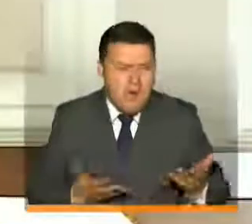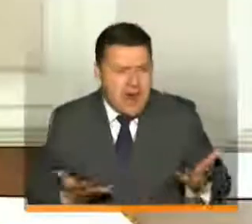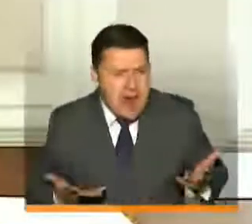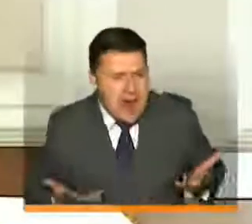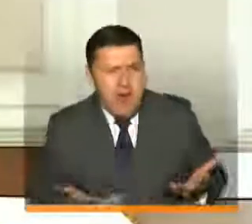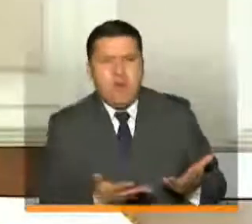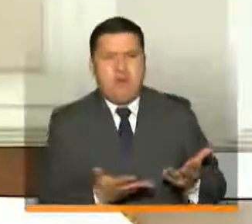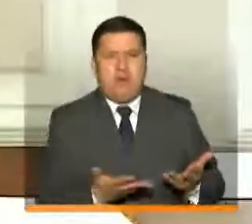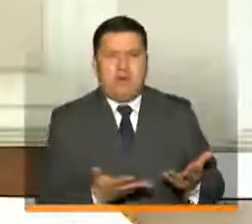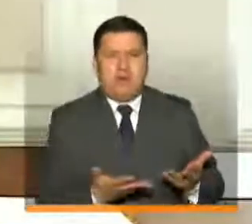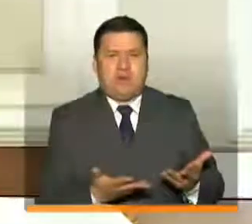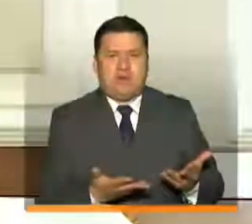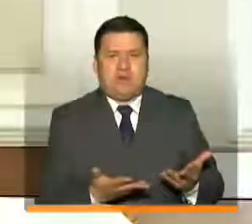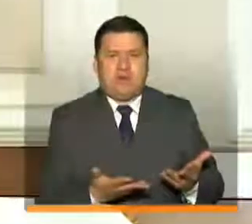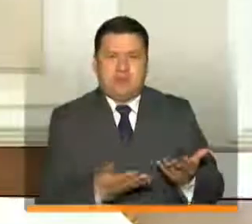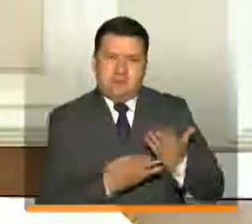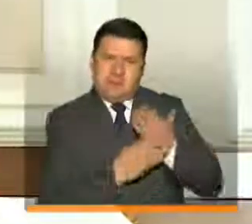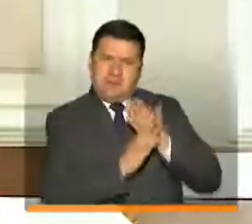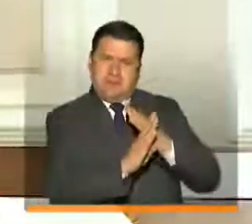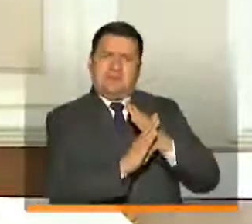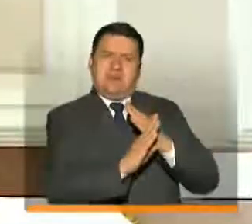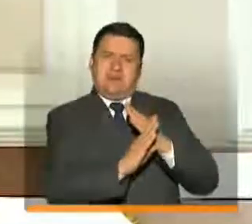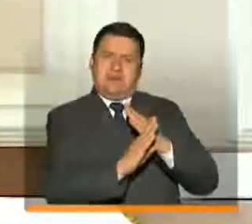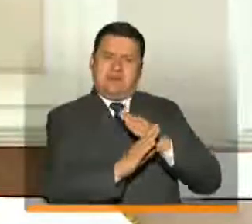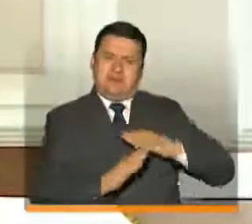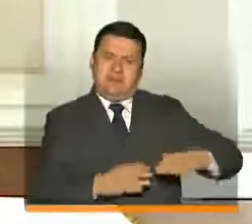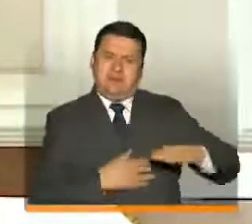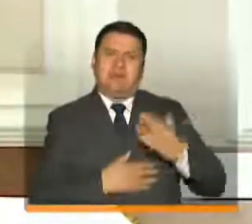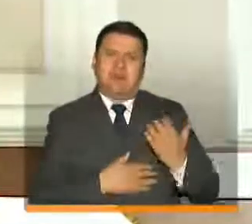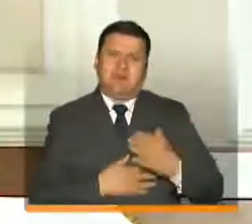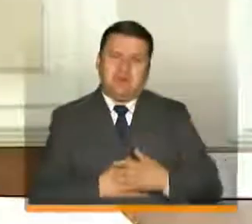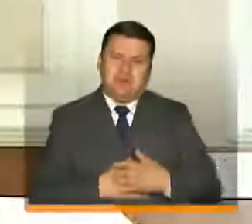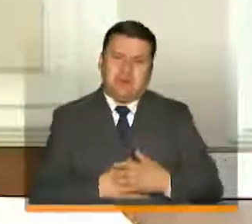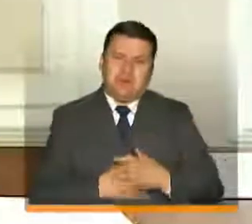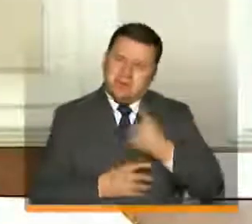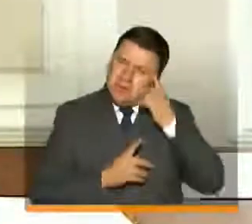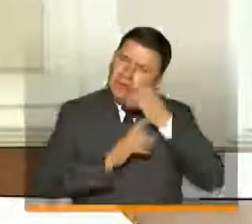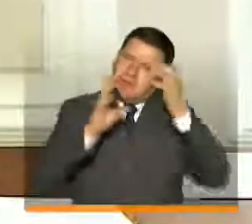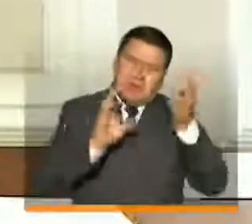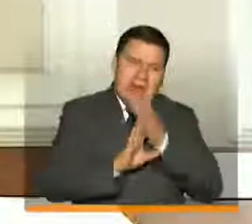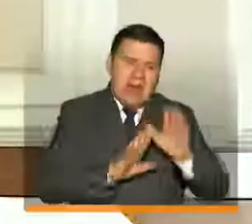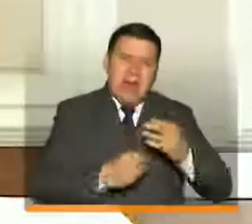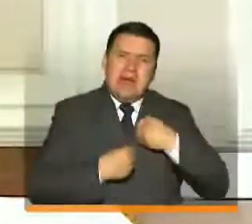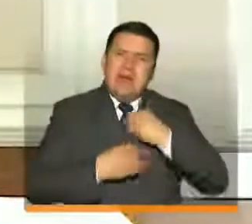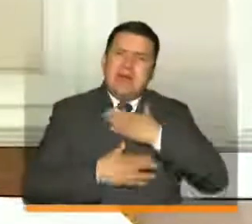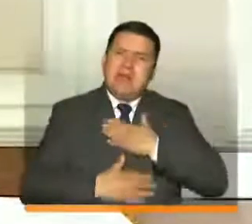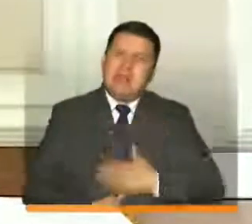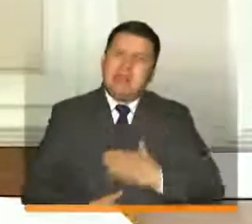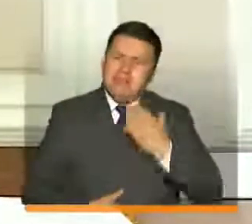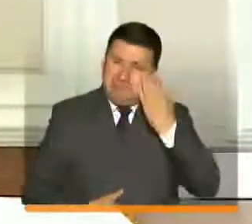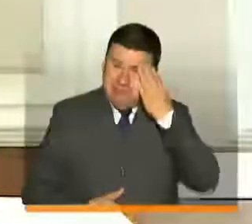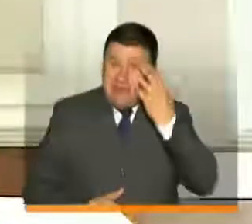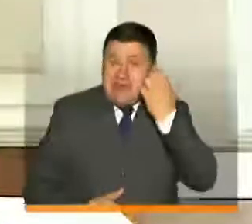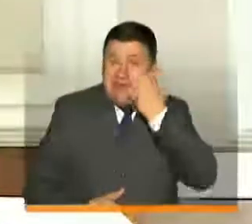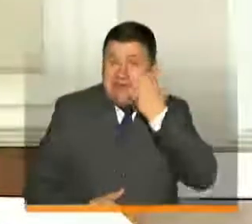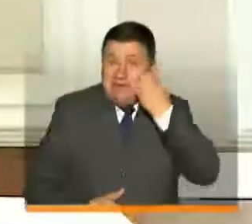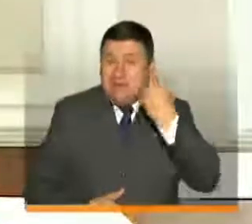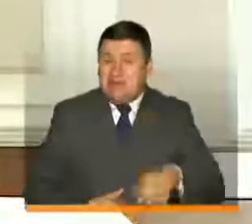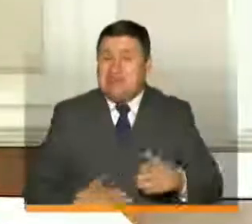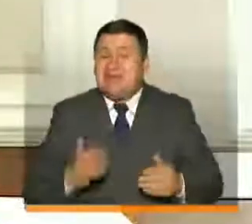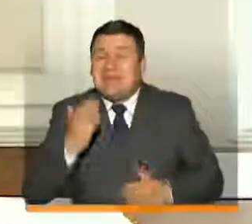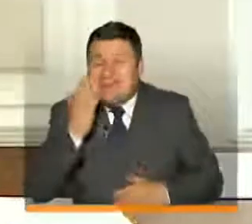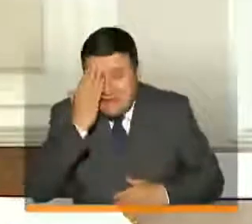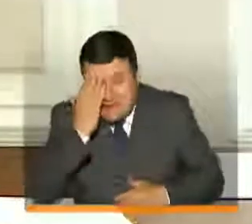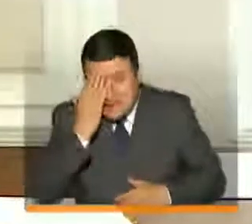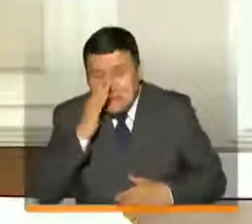ayudar a que se proteja y a que tenga también esperanza, tranquilidad, sabiendo que esta es una enfermedad que